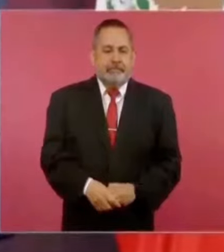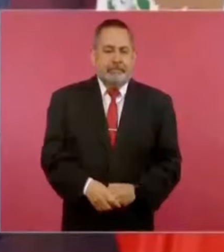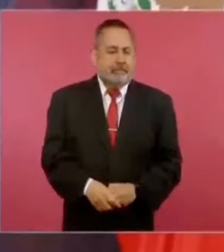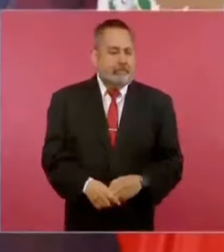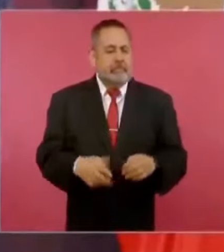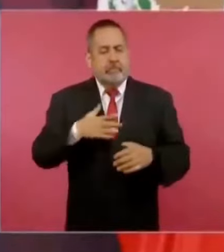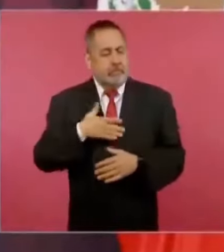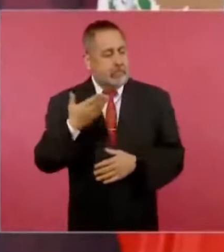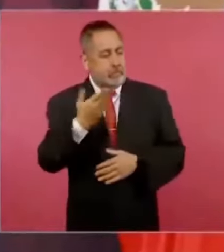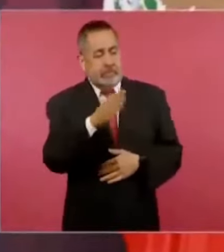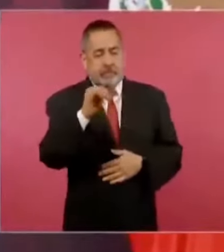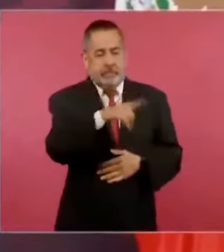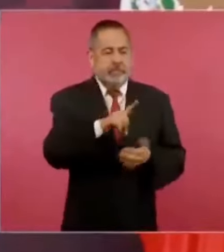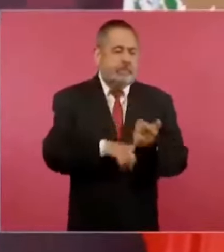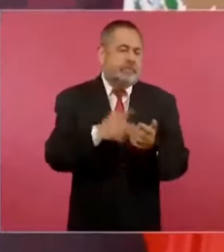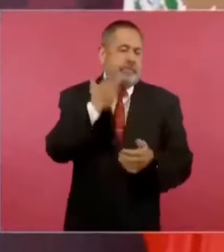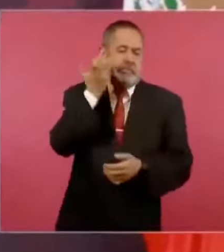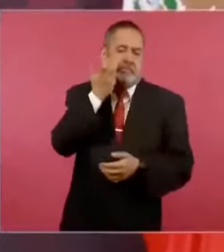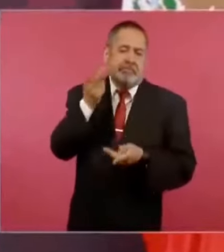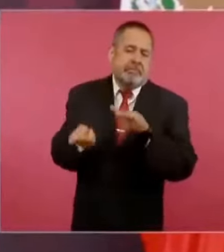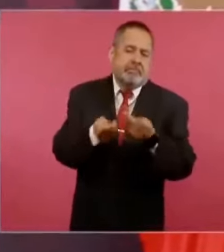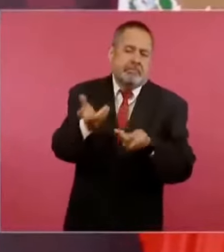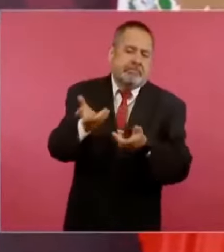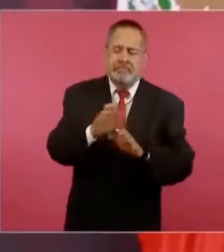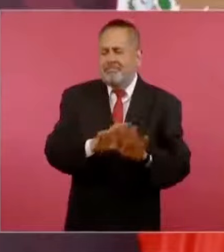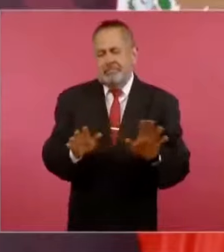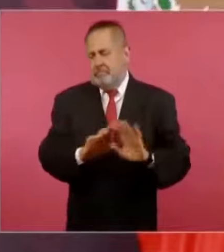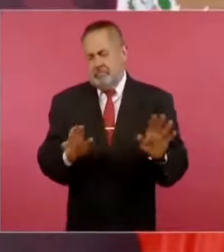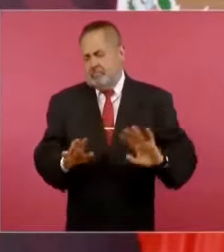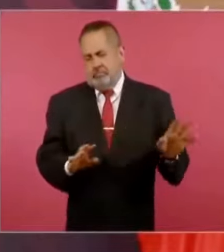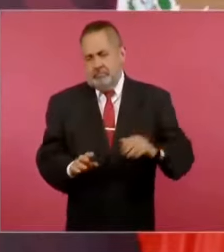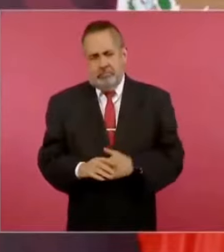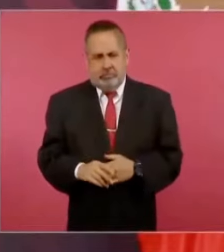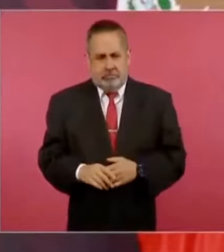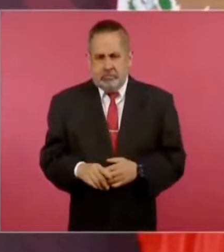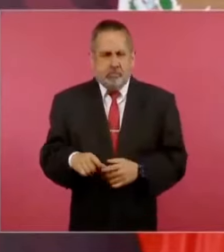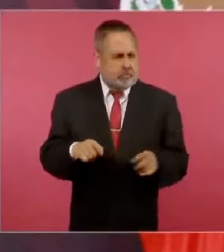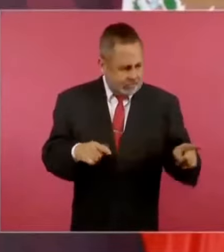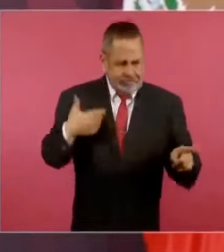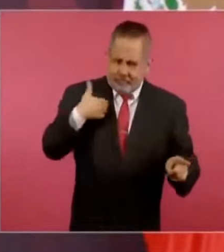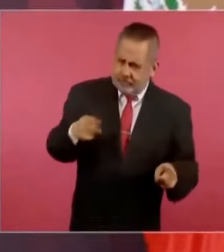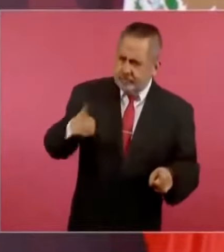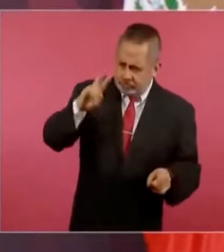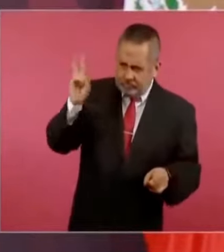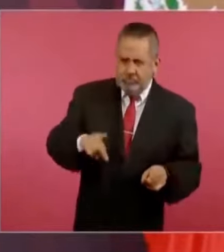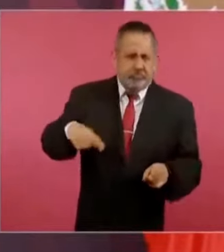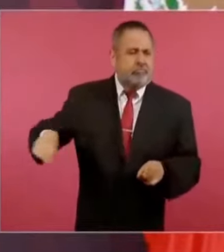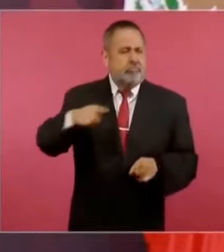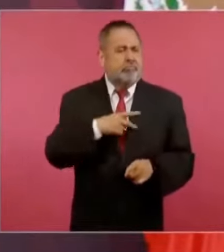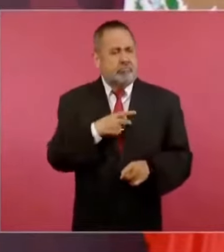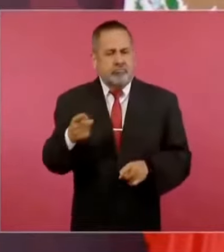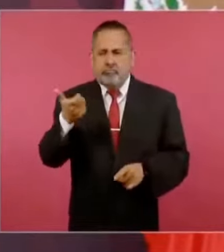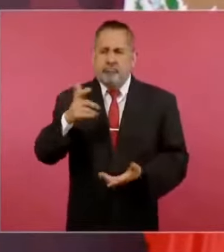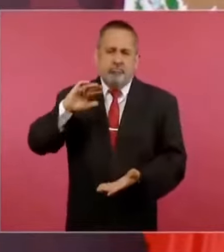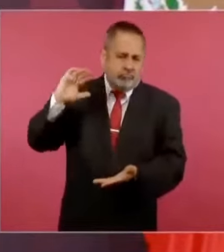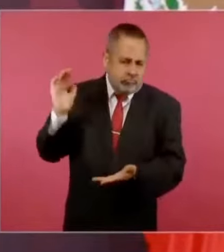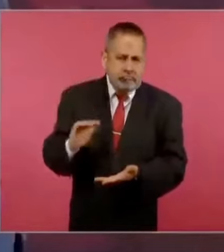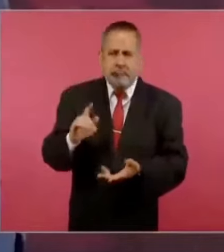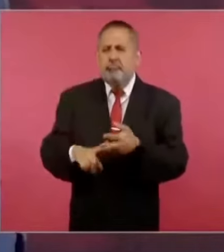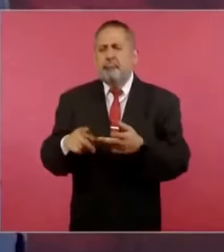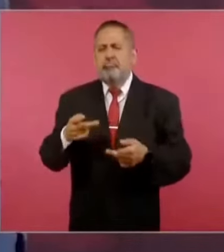modo, que reconozcan que se redujo la pobreza, que reconozcan